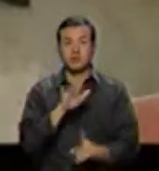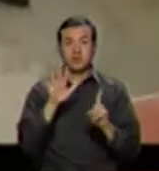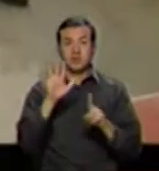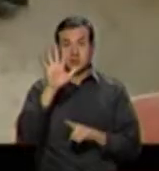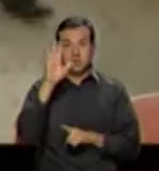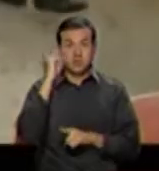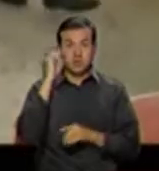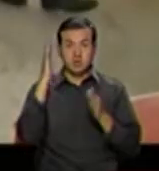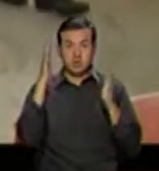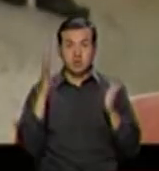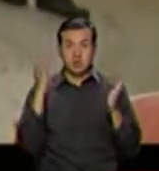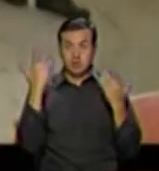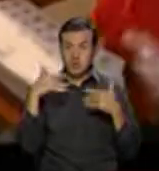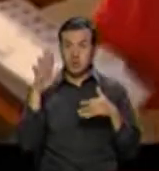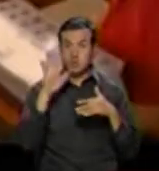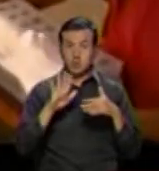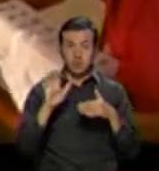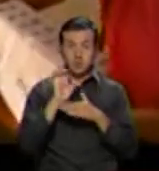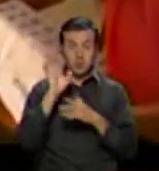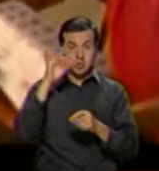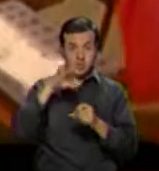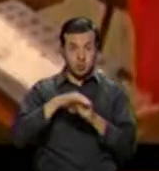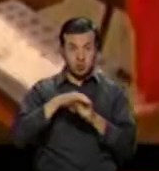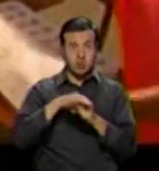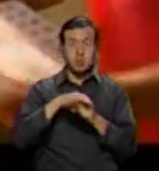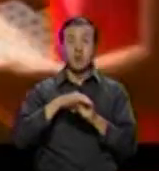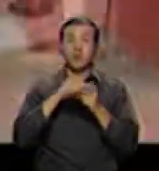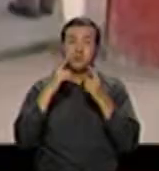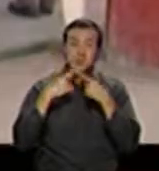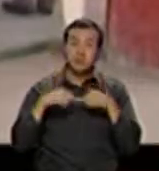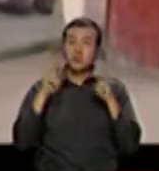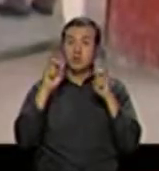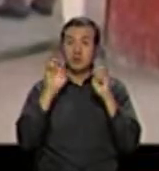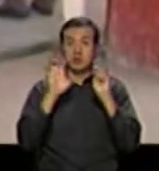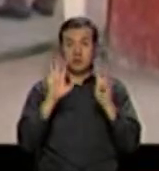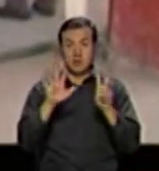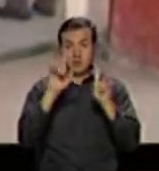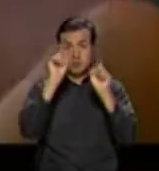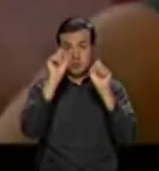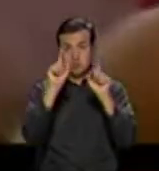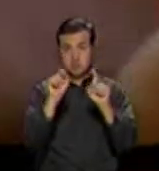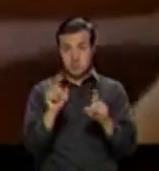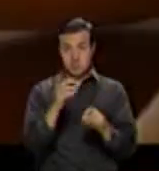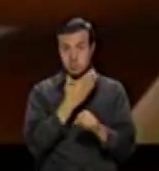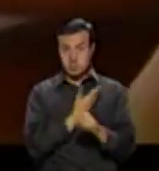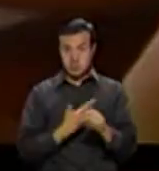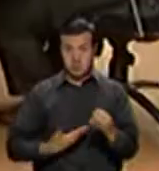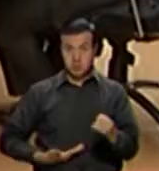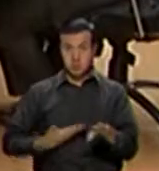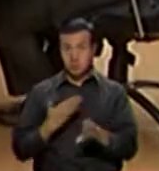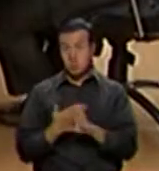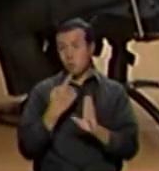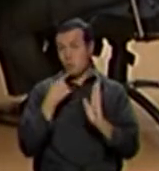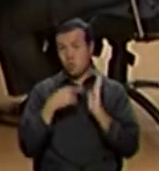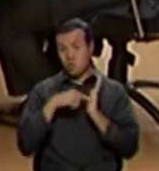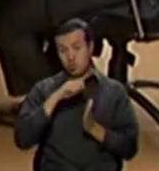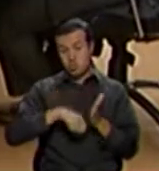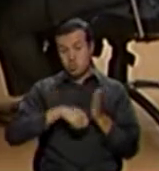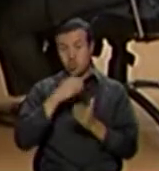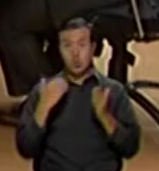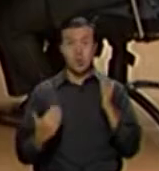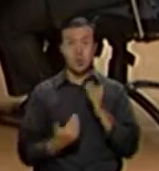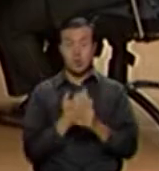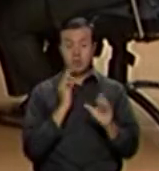365 días transcurrieron desde que los ecuatorianos acudieron a las urnas para pronunciarse sobre 7 preguntas planteadas por el Ejecutivo, entre ellas la que dio paso al nuevo Consejo